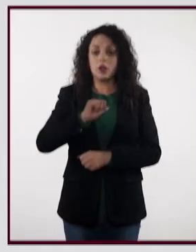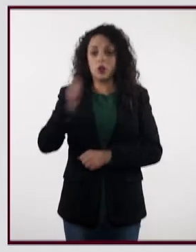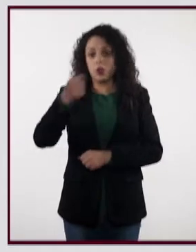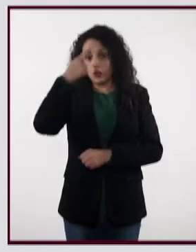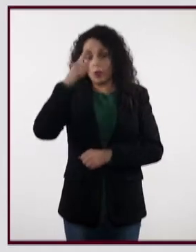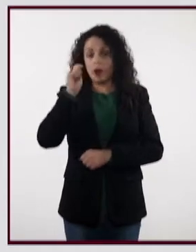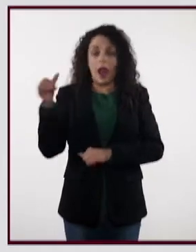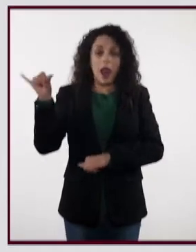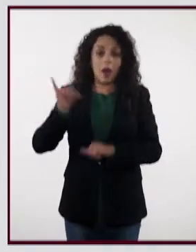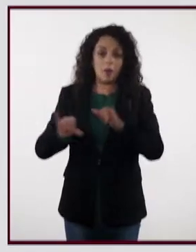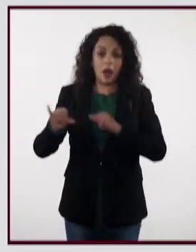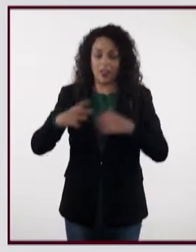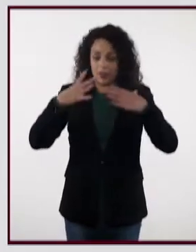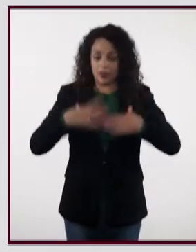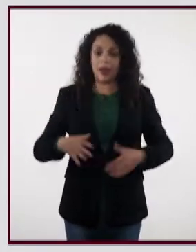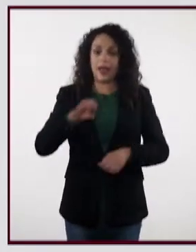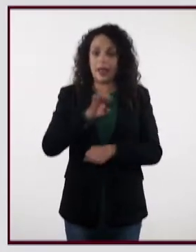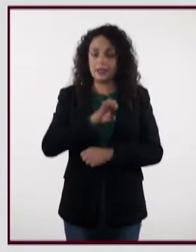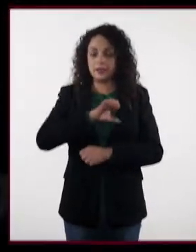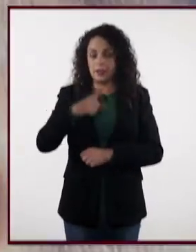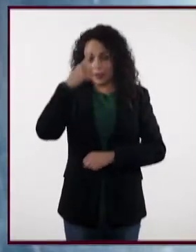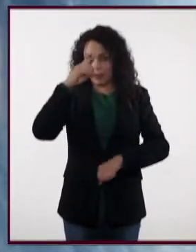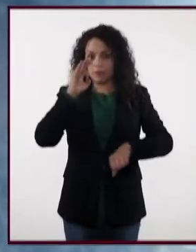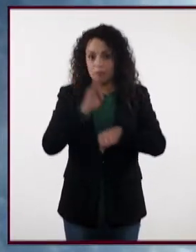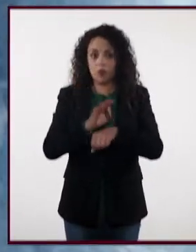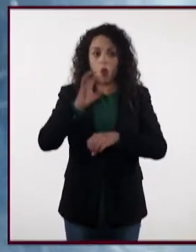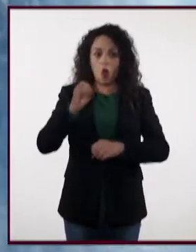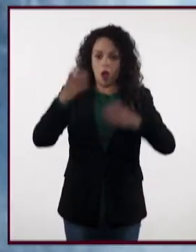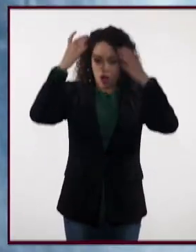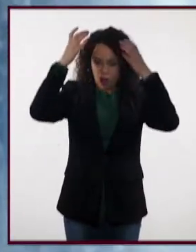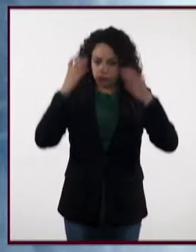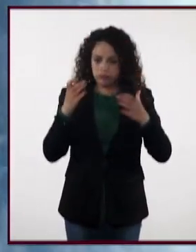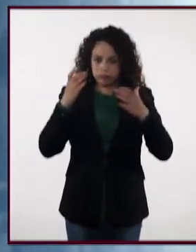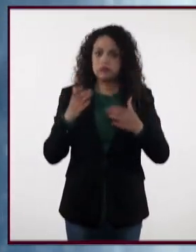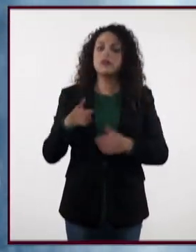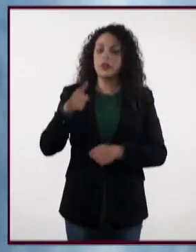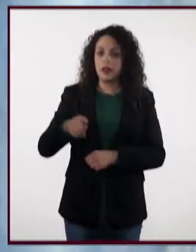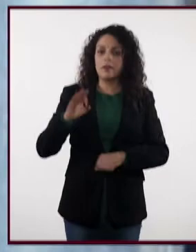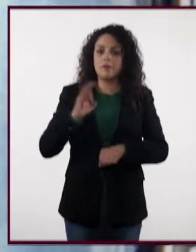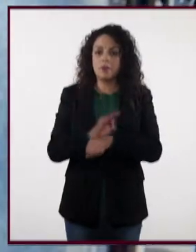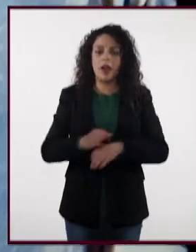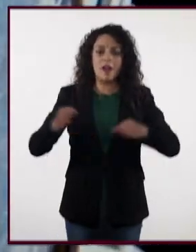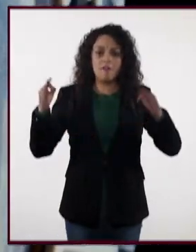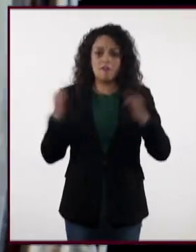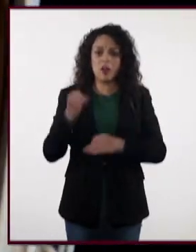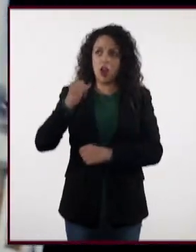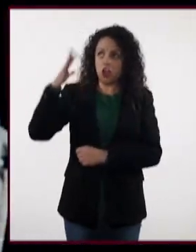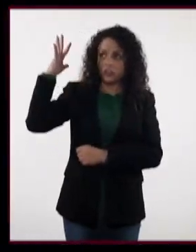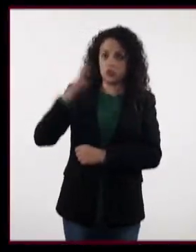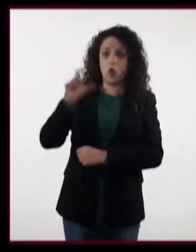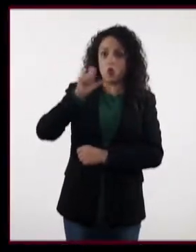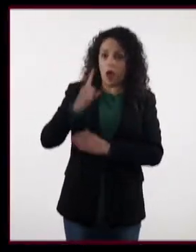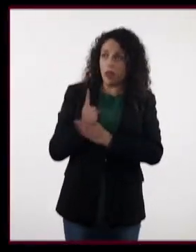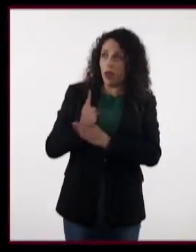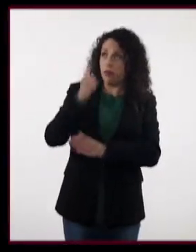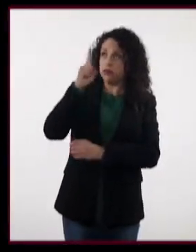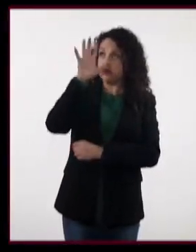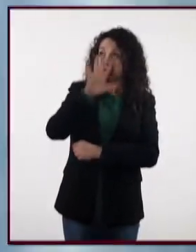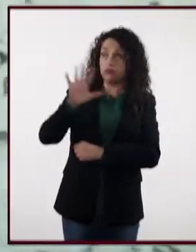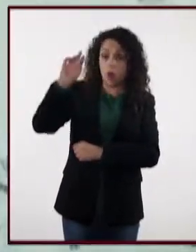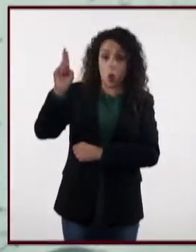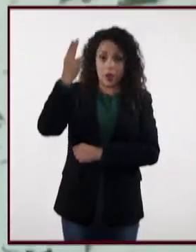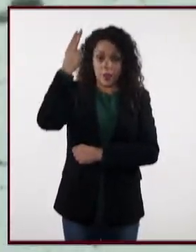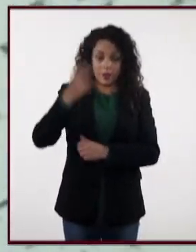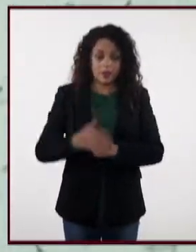en los laboratorios, trajes de astronautas que protegen del frío espacial y de las radiaciones solares. Los ejércitos